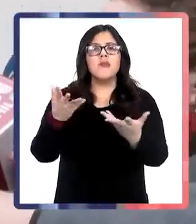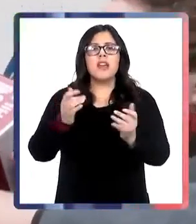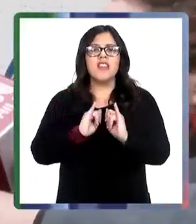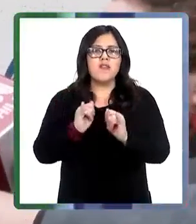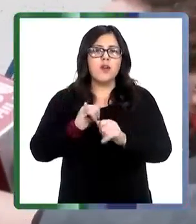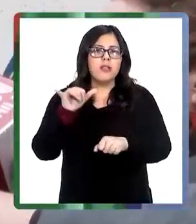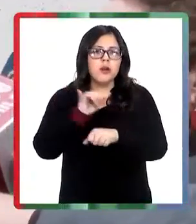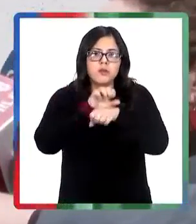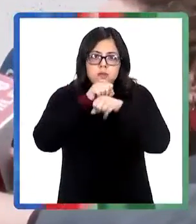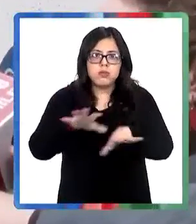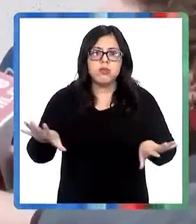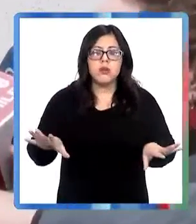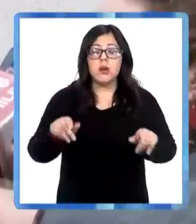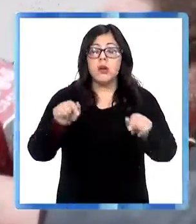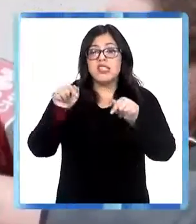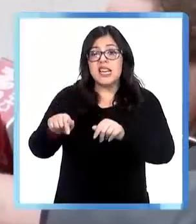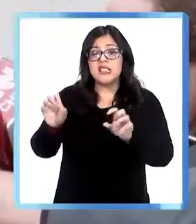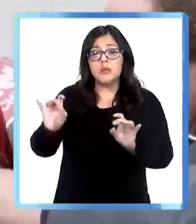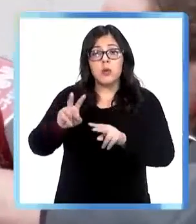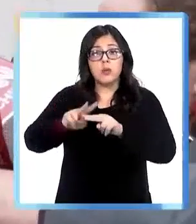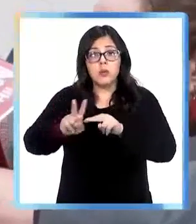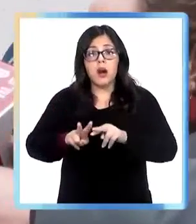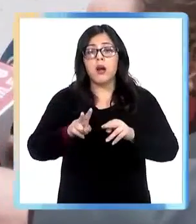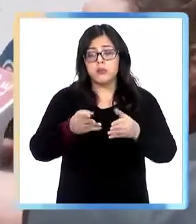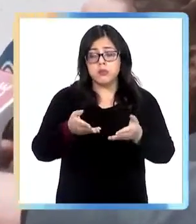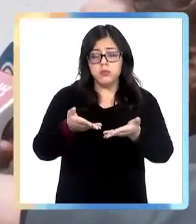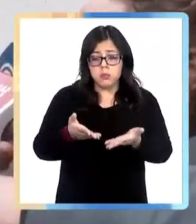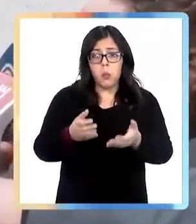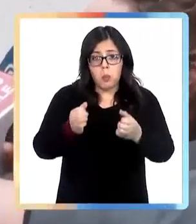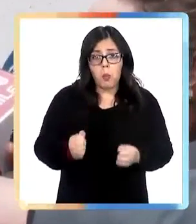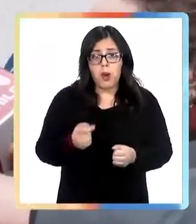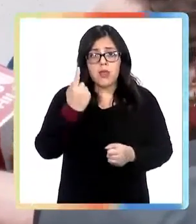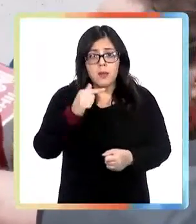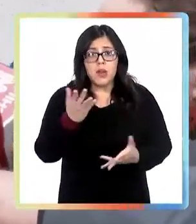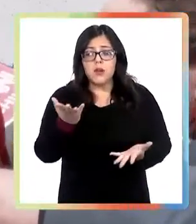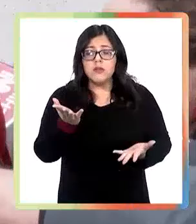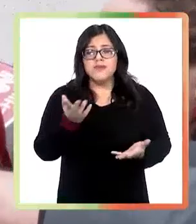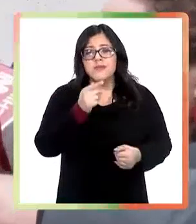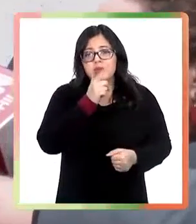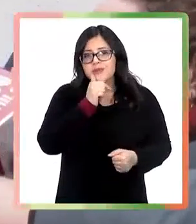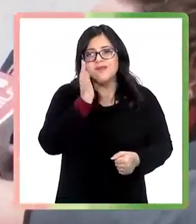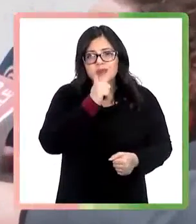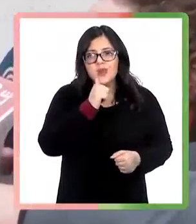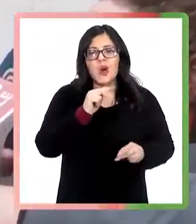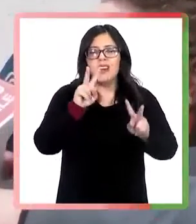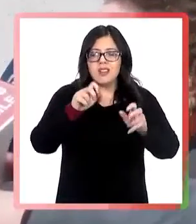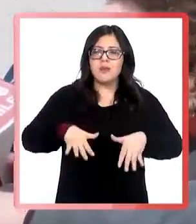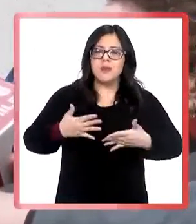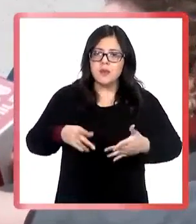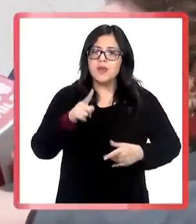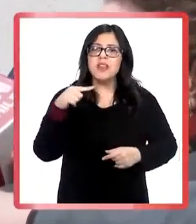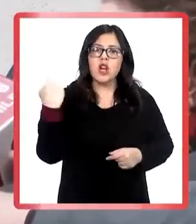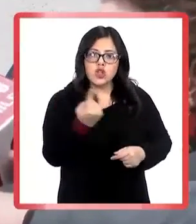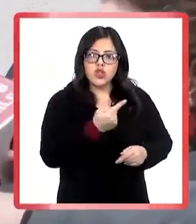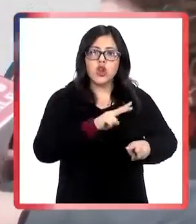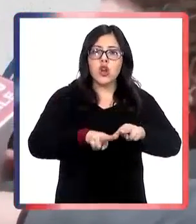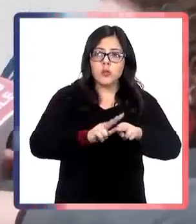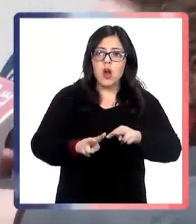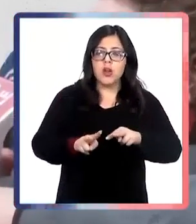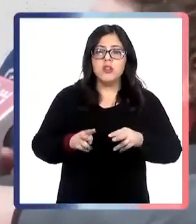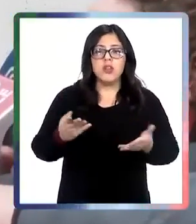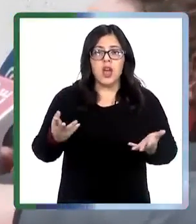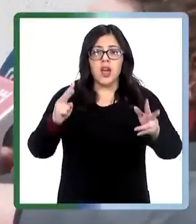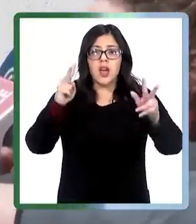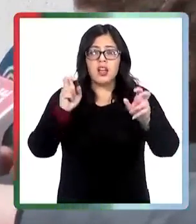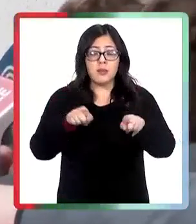mentiras o fake news que se han difundido tanto. Lo que haya que corregir, totalmente disponible, pero no tengo ninguna duda de que el espíritu con el cual nosotros